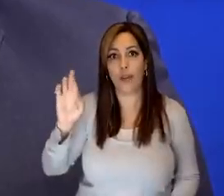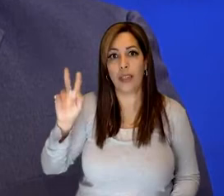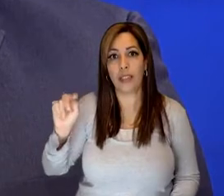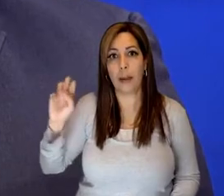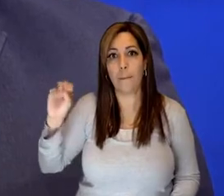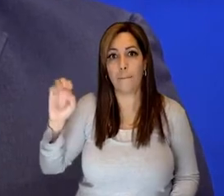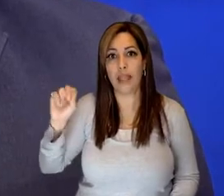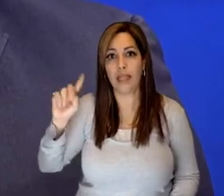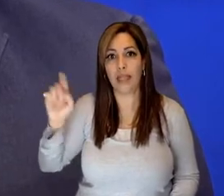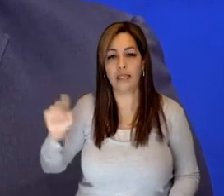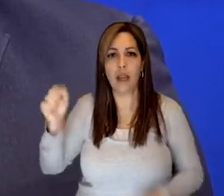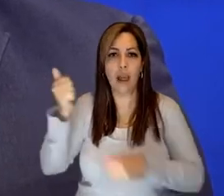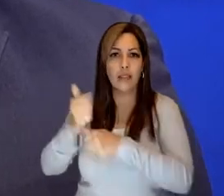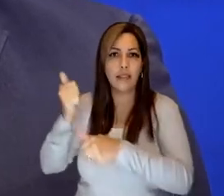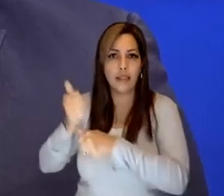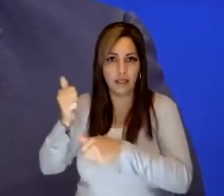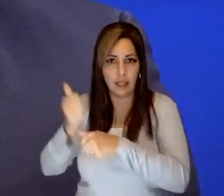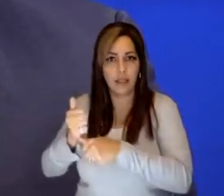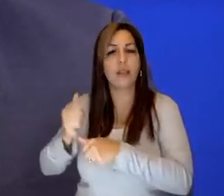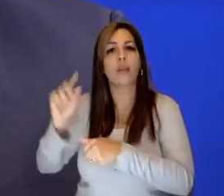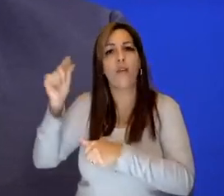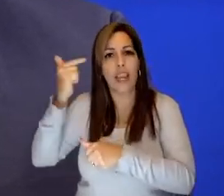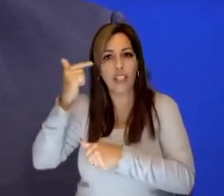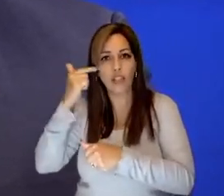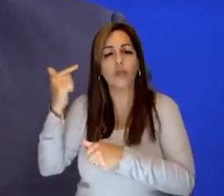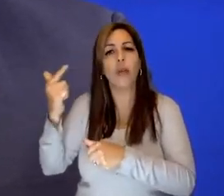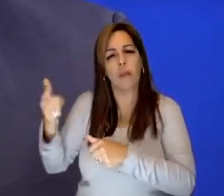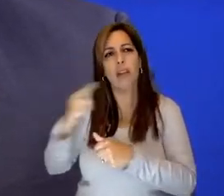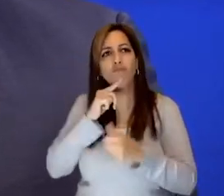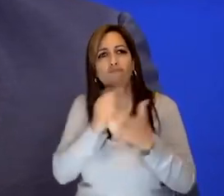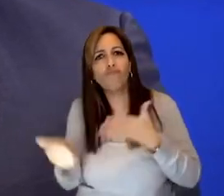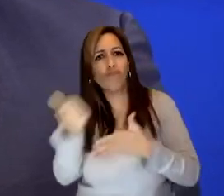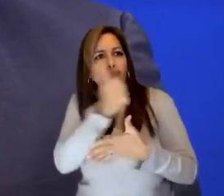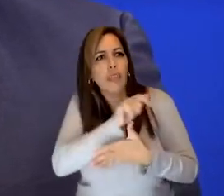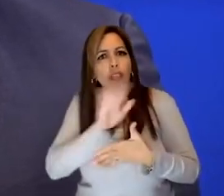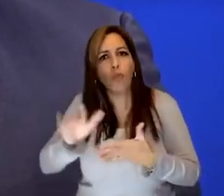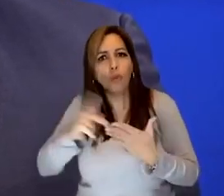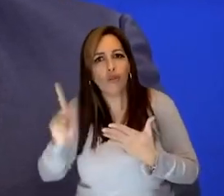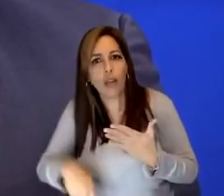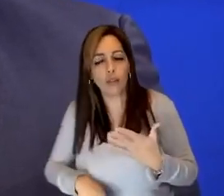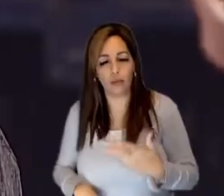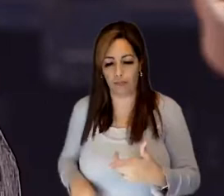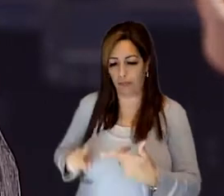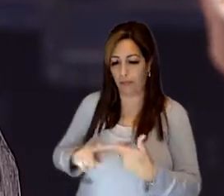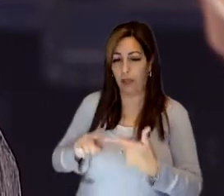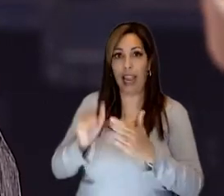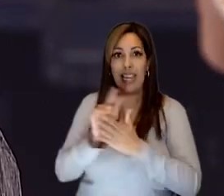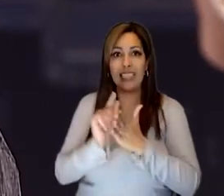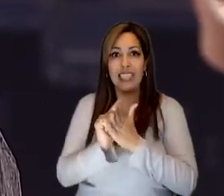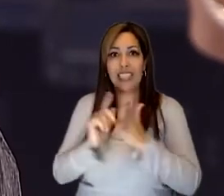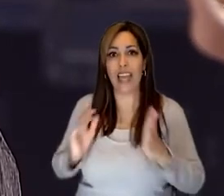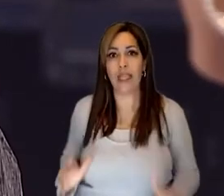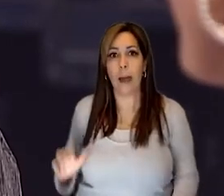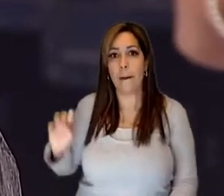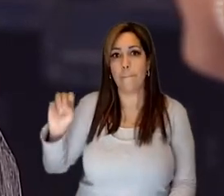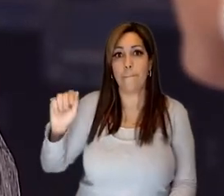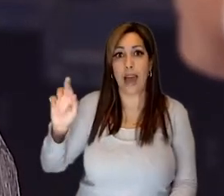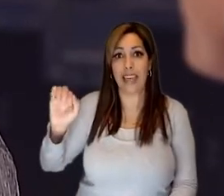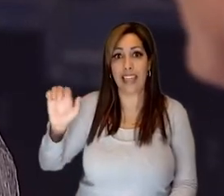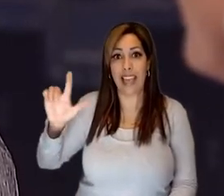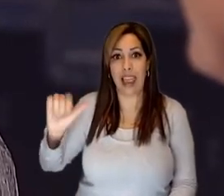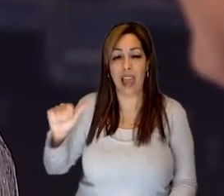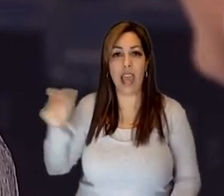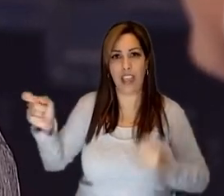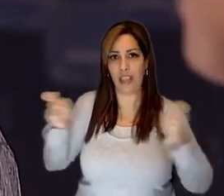Méndez, secretario auxiliar de la Gobernación a cargo de proyectos prioritarios del gobernador, la licenciada Mariela Ballines,